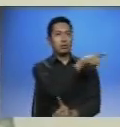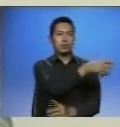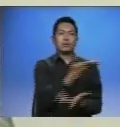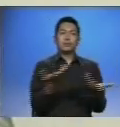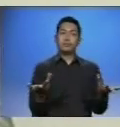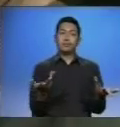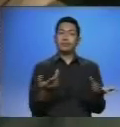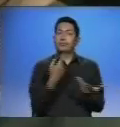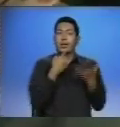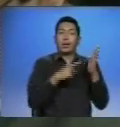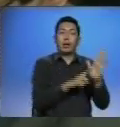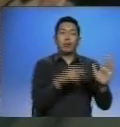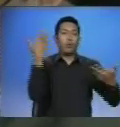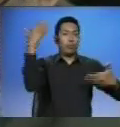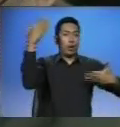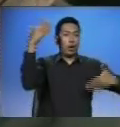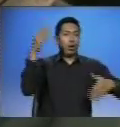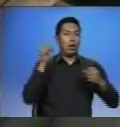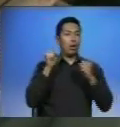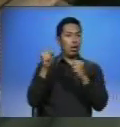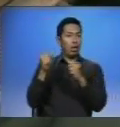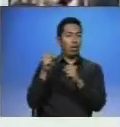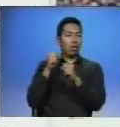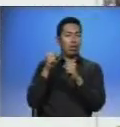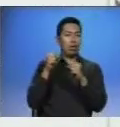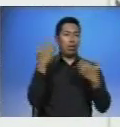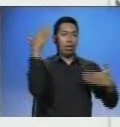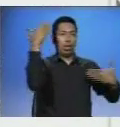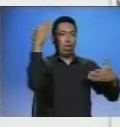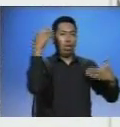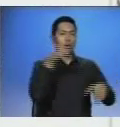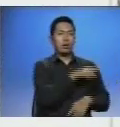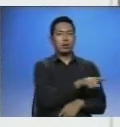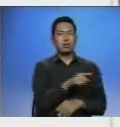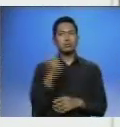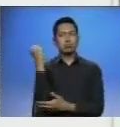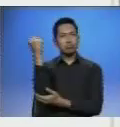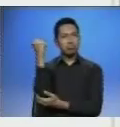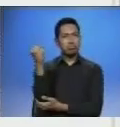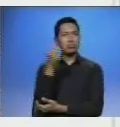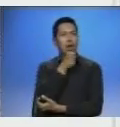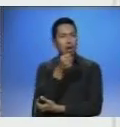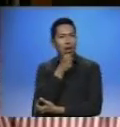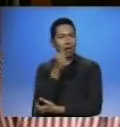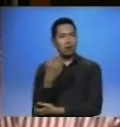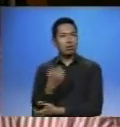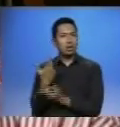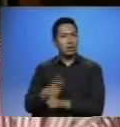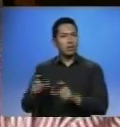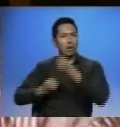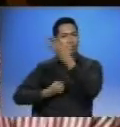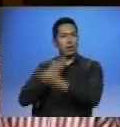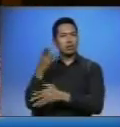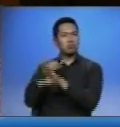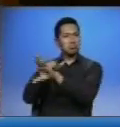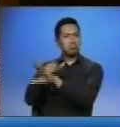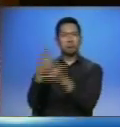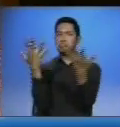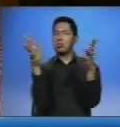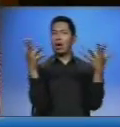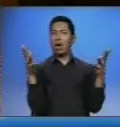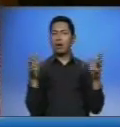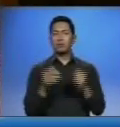de promover los derechos de los periodistas y la verdadera libertad de expresión. Al Colegio de Periodistas nunca se presentaron